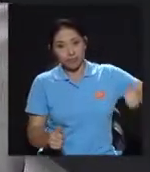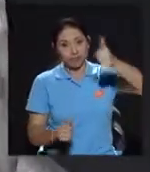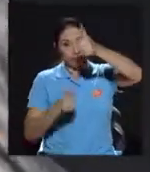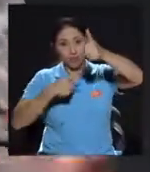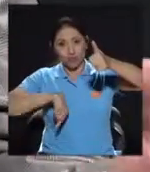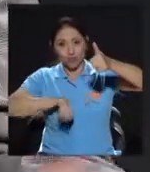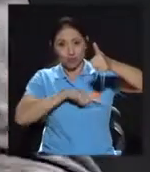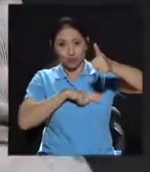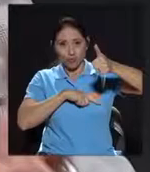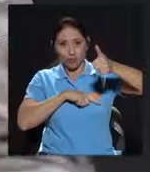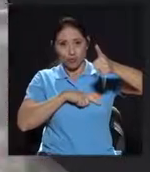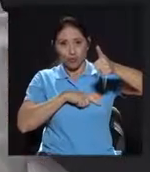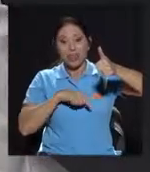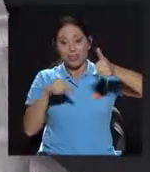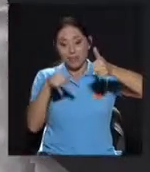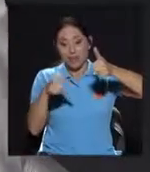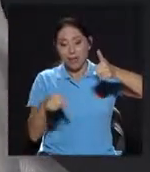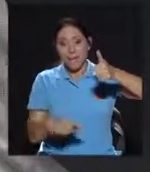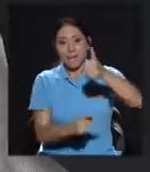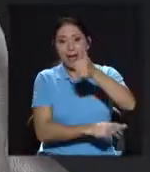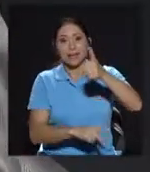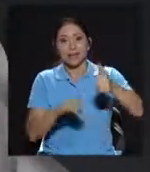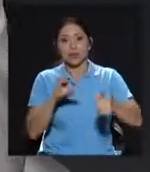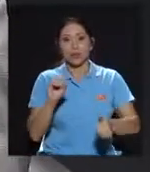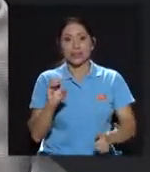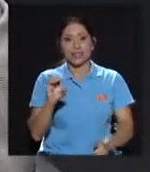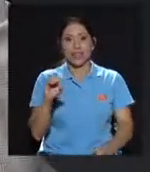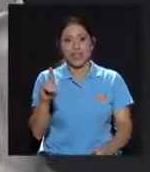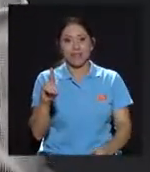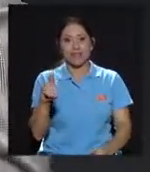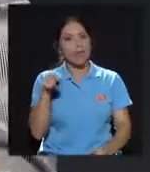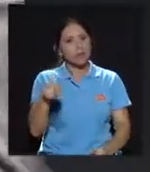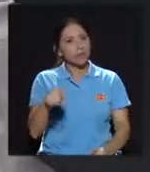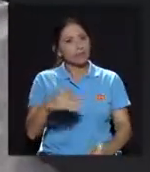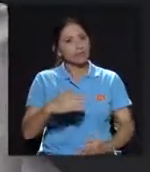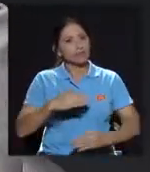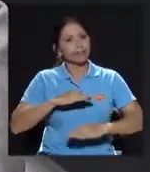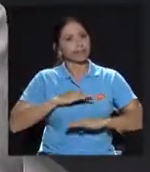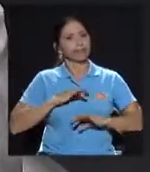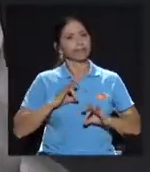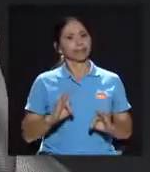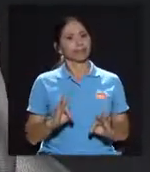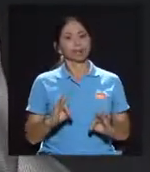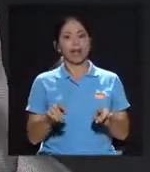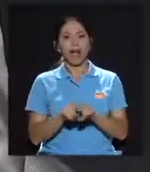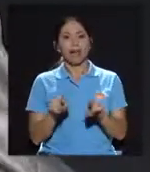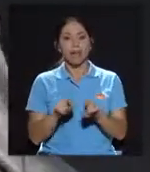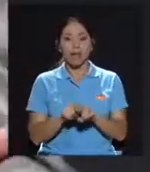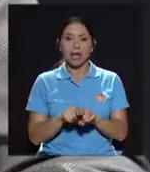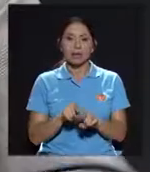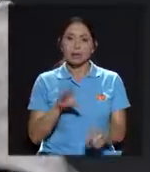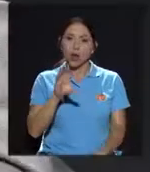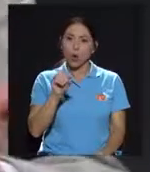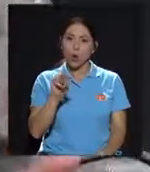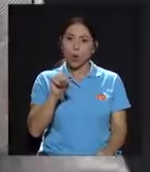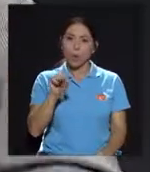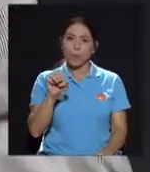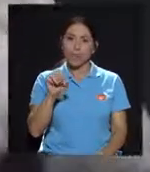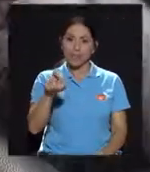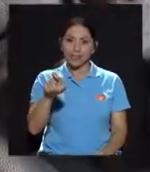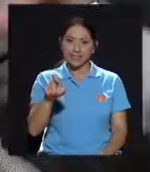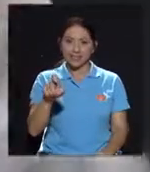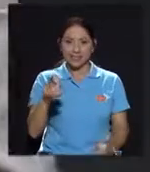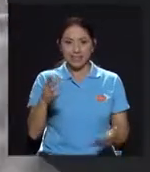esto pues nos nos llena de satisfacción y además pues comex modestamente porque los ministerios típicamente